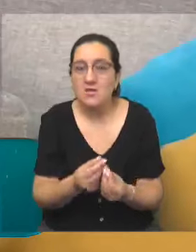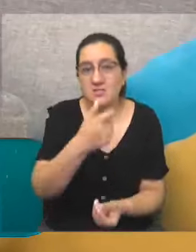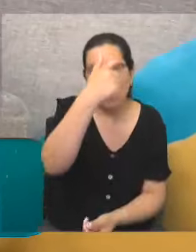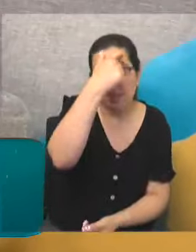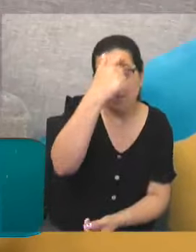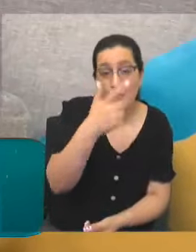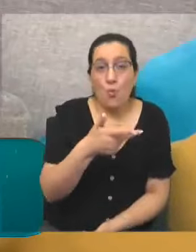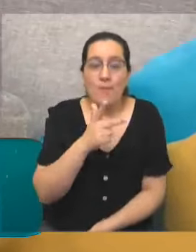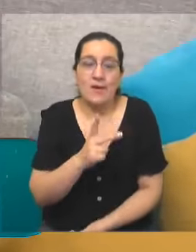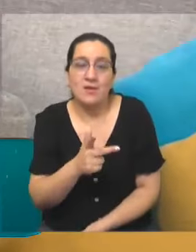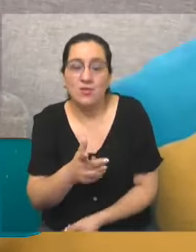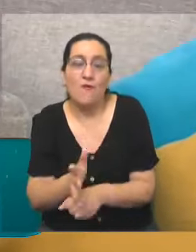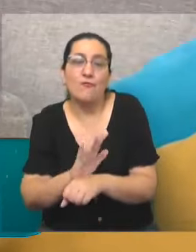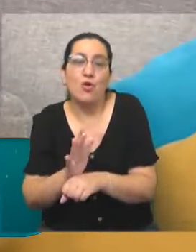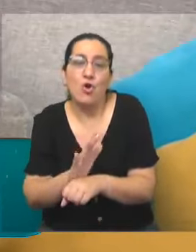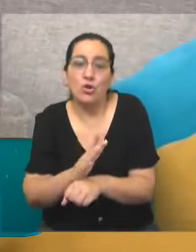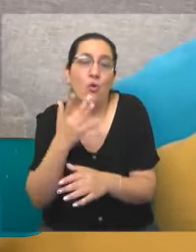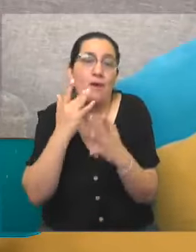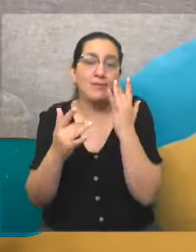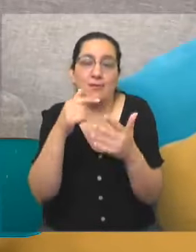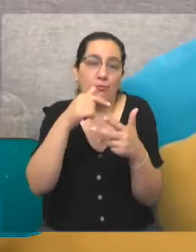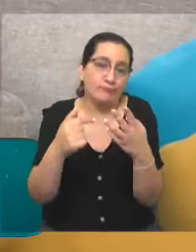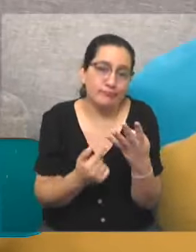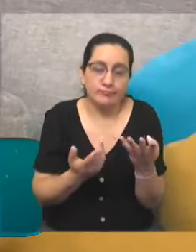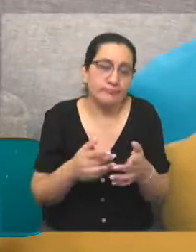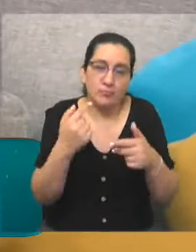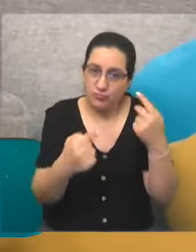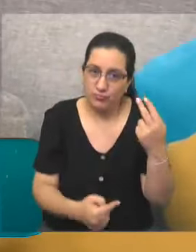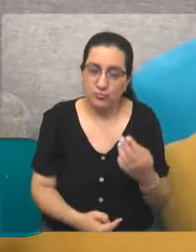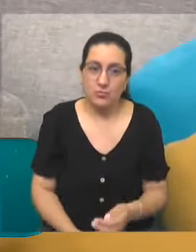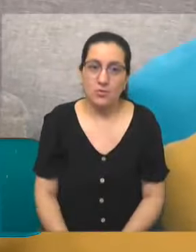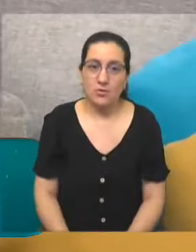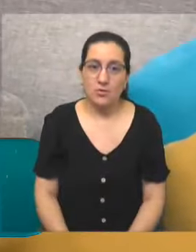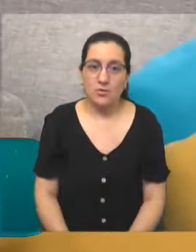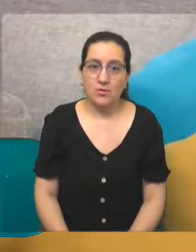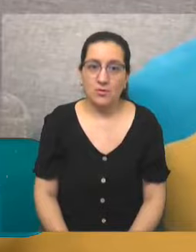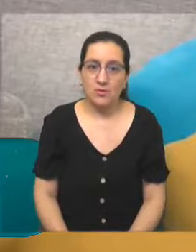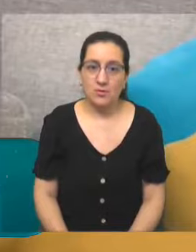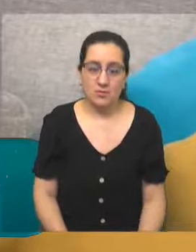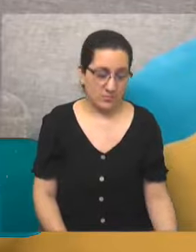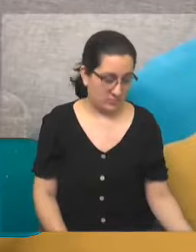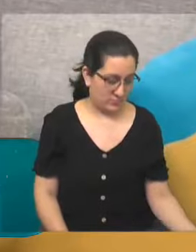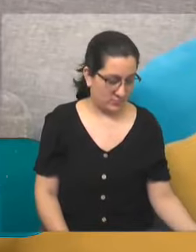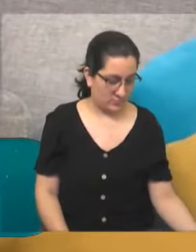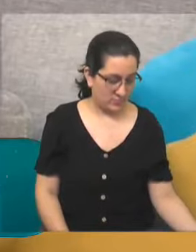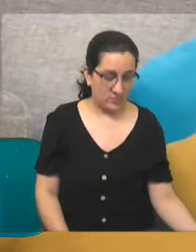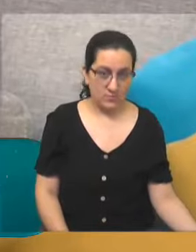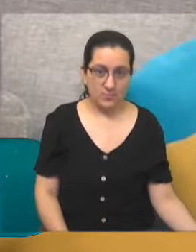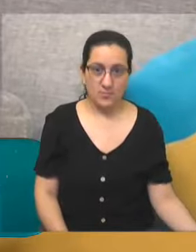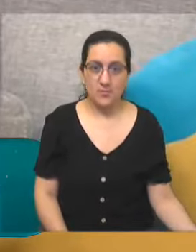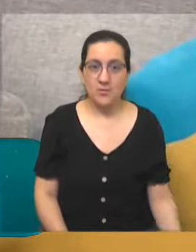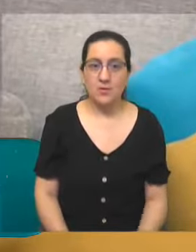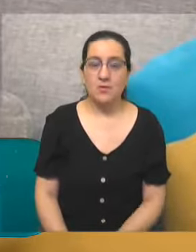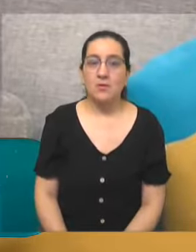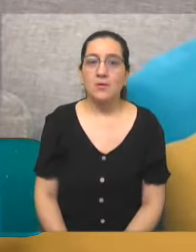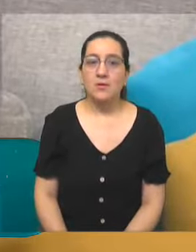bien. Y bueno, y me parecía como dice Tania que en tiempo de elección, a nivel país, ¿no? Estamos hablando de tantas elecciones y